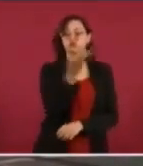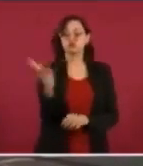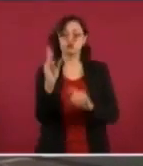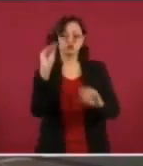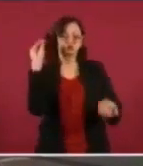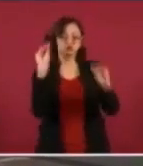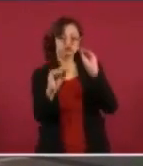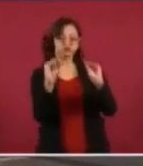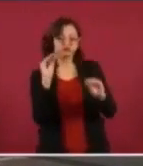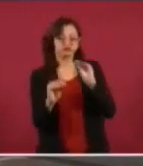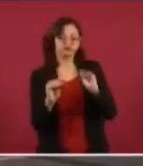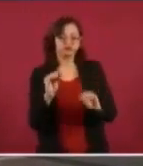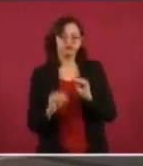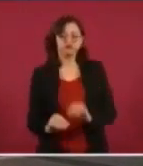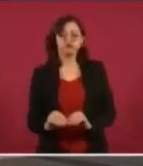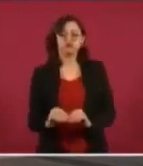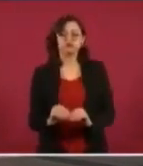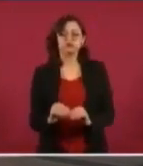han sido